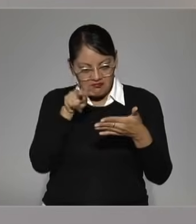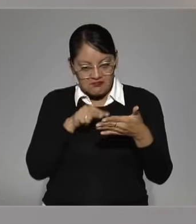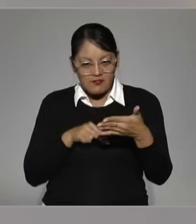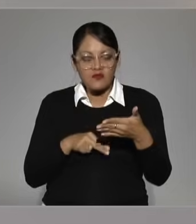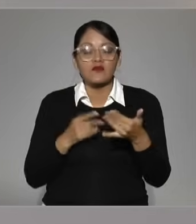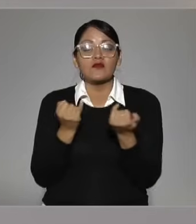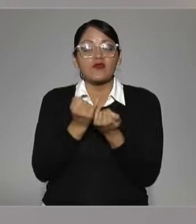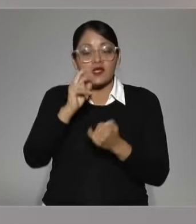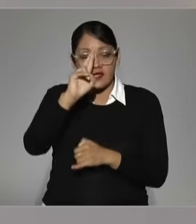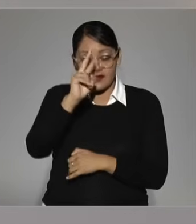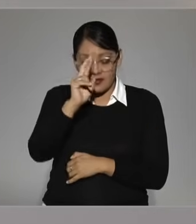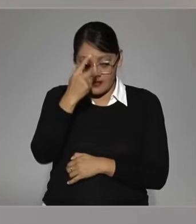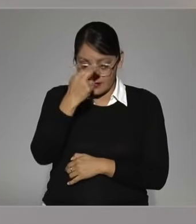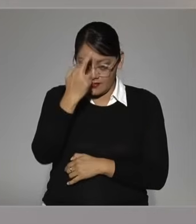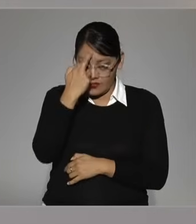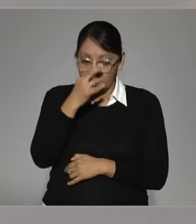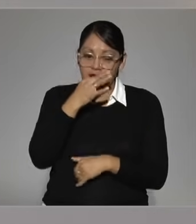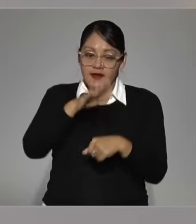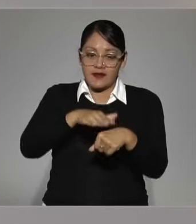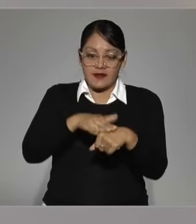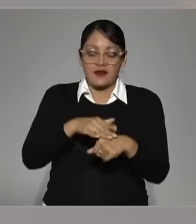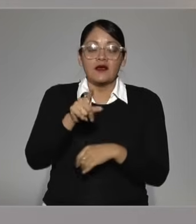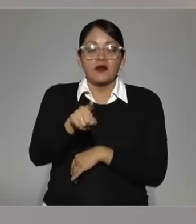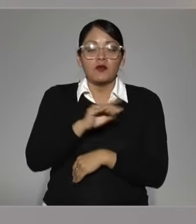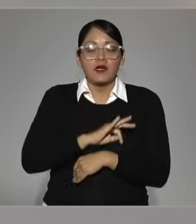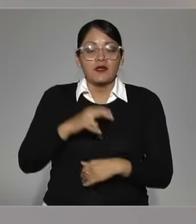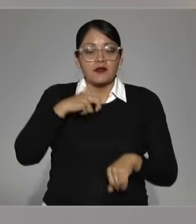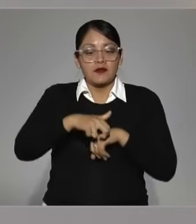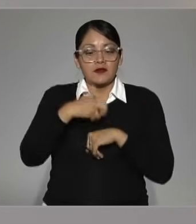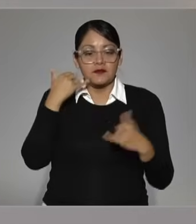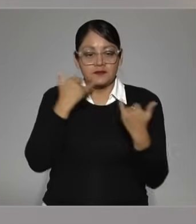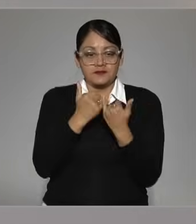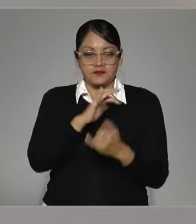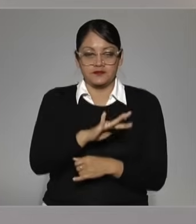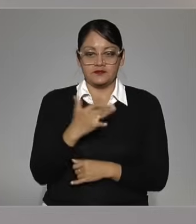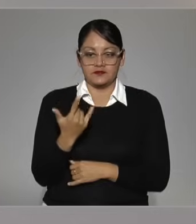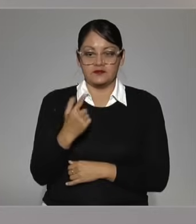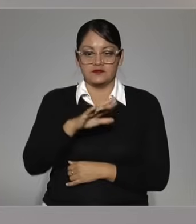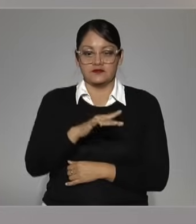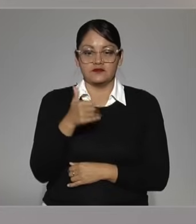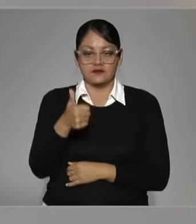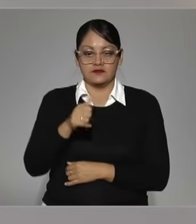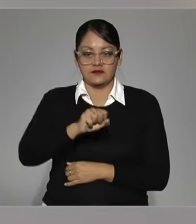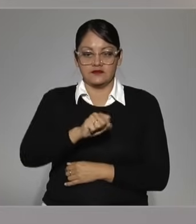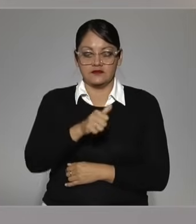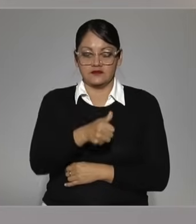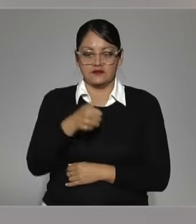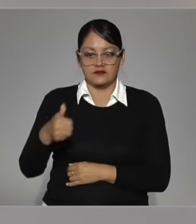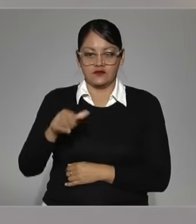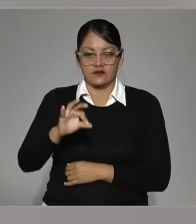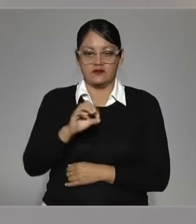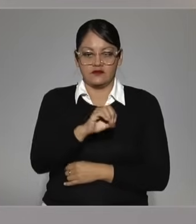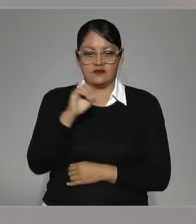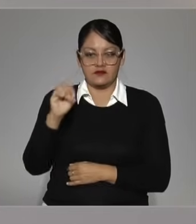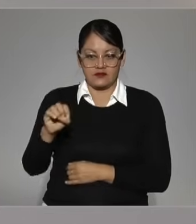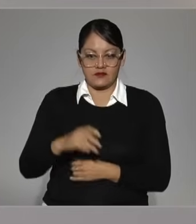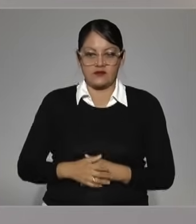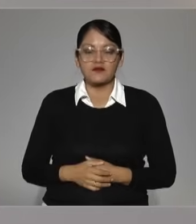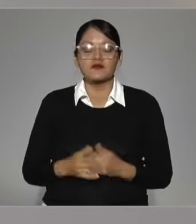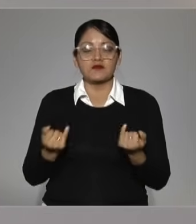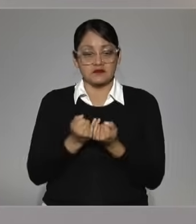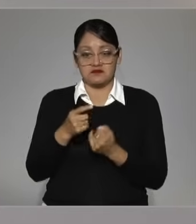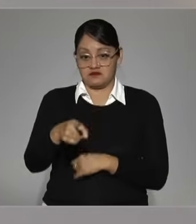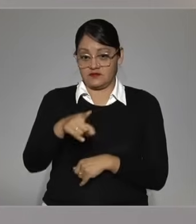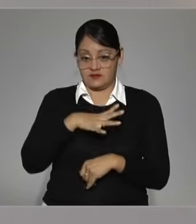que pueden llamarnos al 55 51 66 40 00. Si usted está en su casa, toma su teléfono,